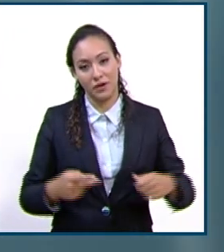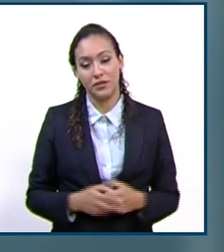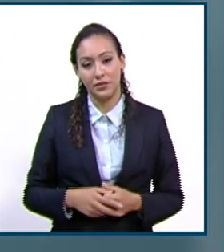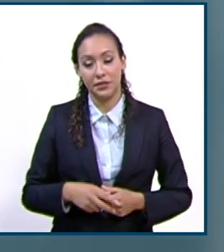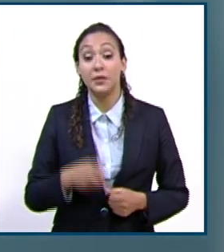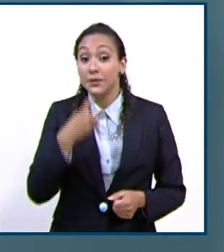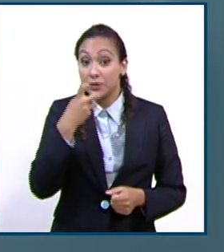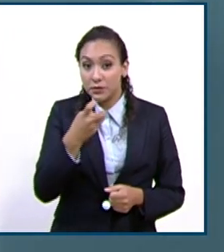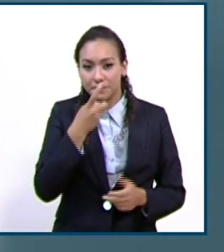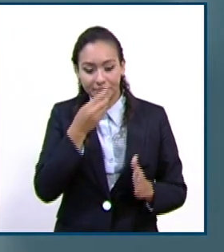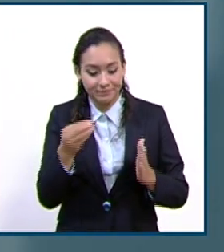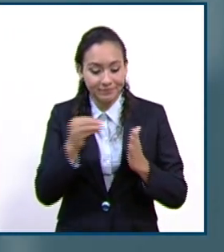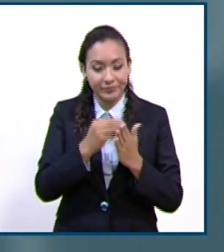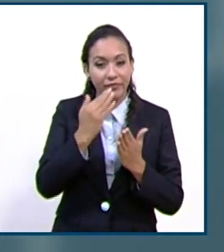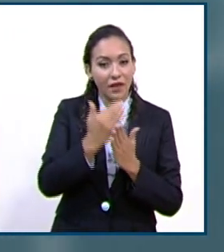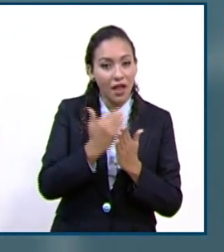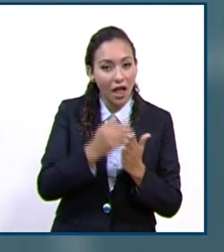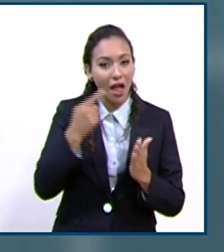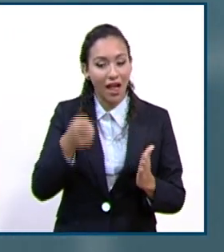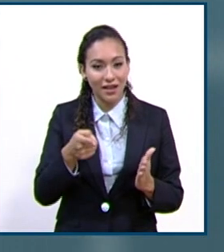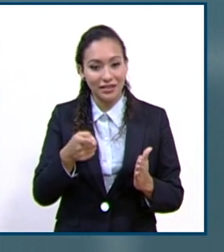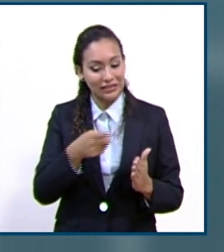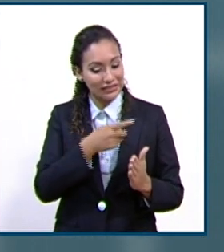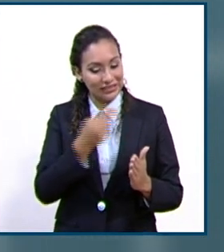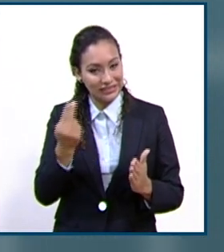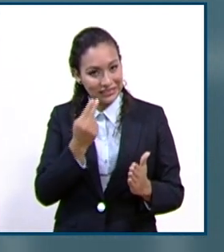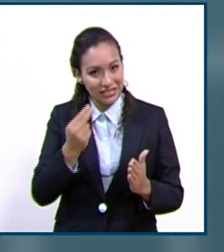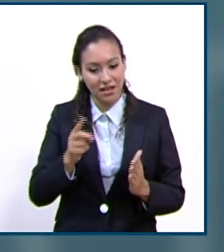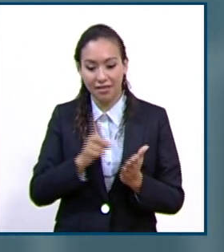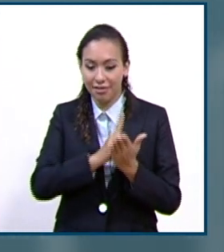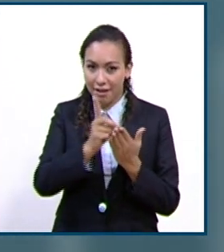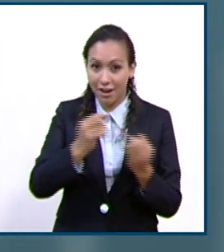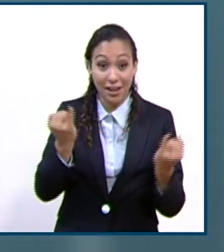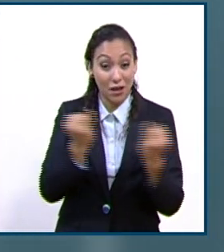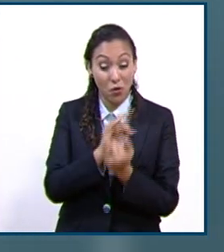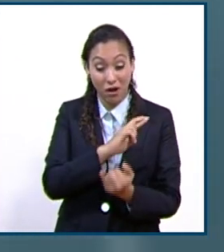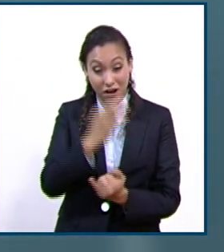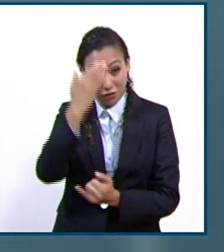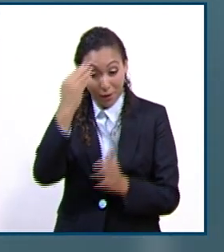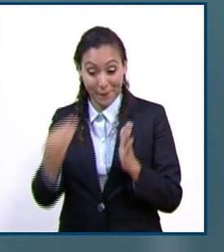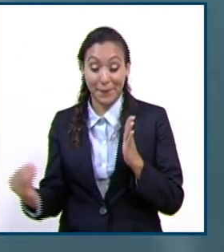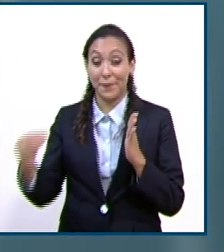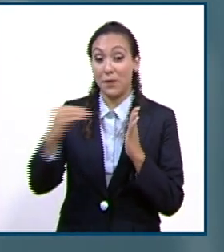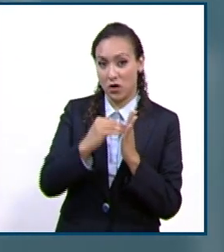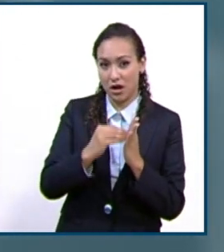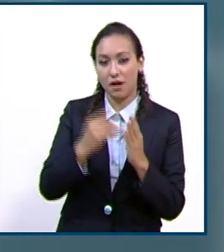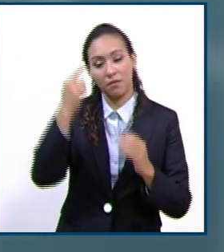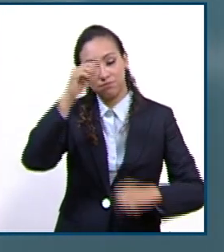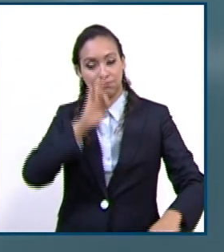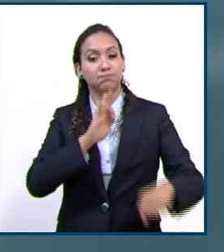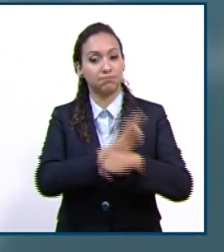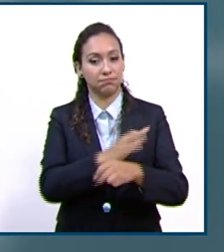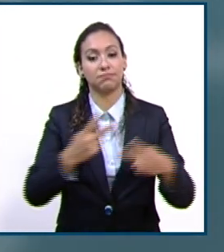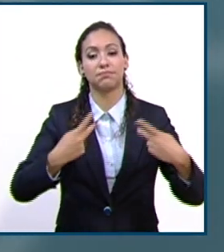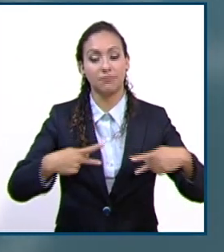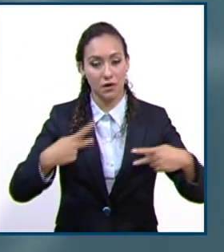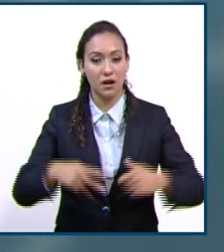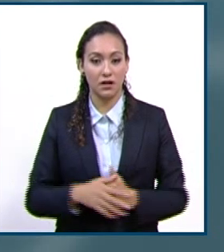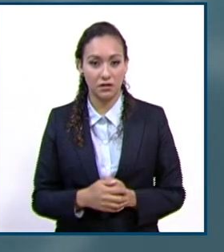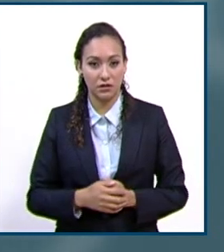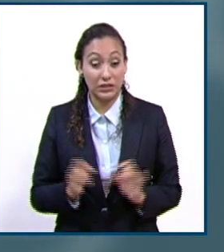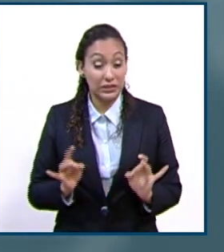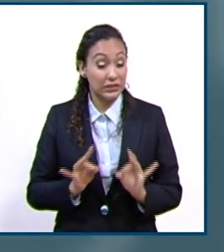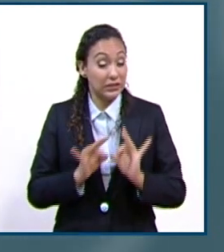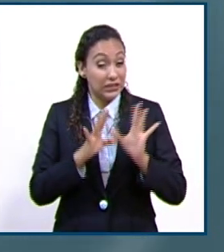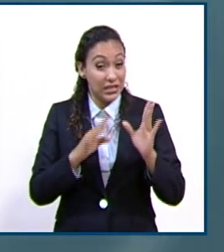constituye una garantía para la realización y vigencia de los demás derechos reconocidos en favor de las personas. La vulneración a cualquiera